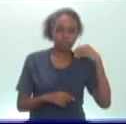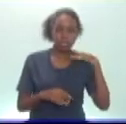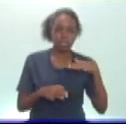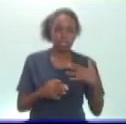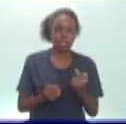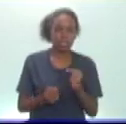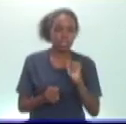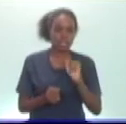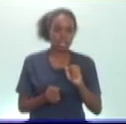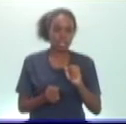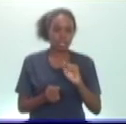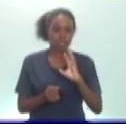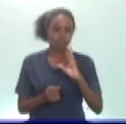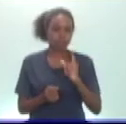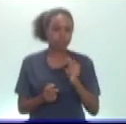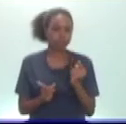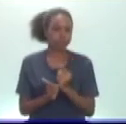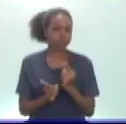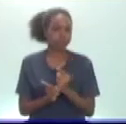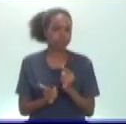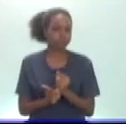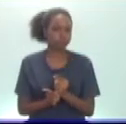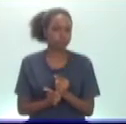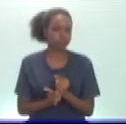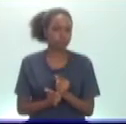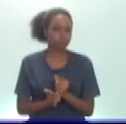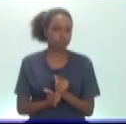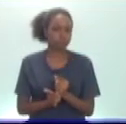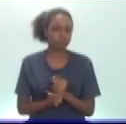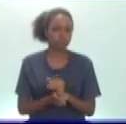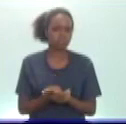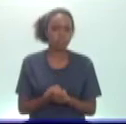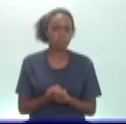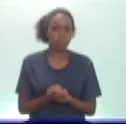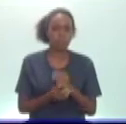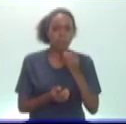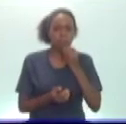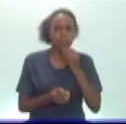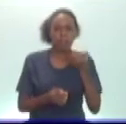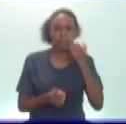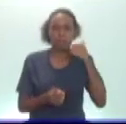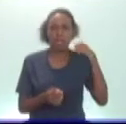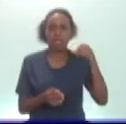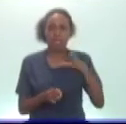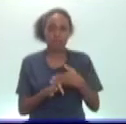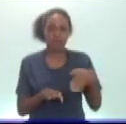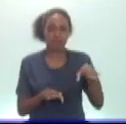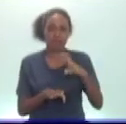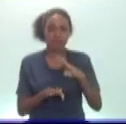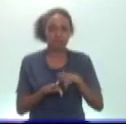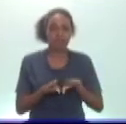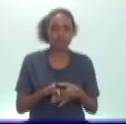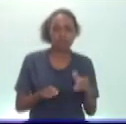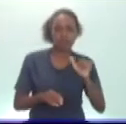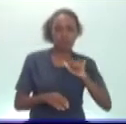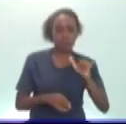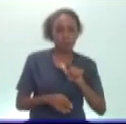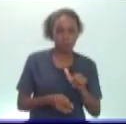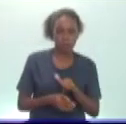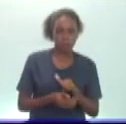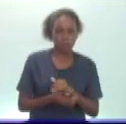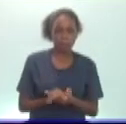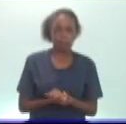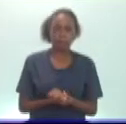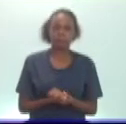de un estimado, por lo cual el resultado puede darte mayor o igual al estimado, ¿no? En este caso te tiene que